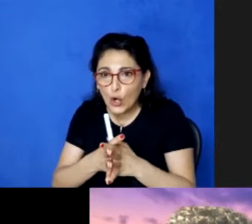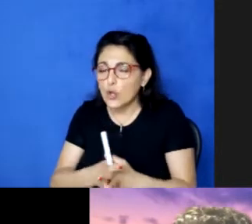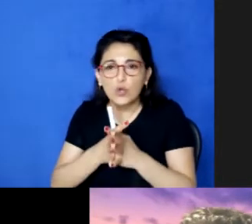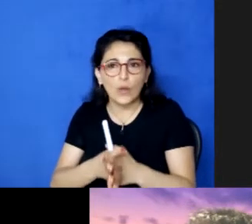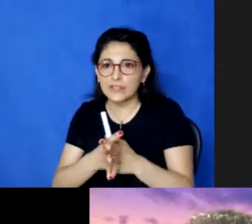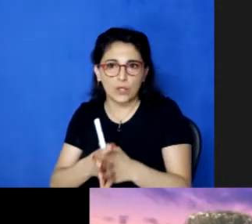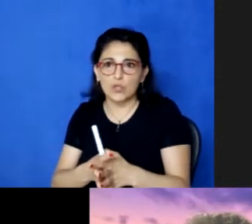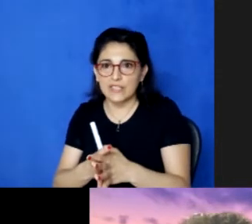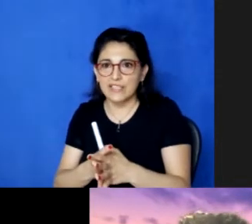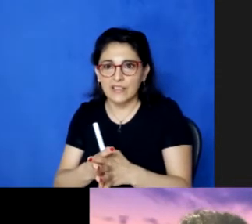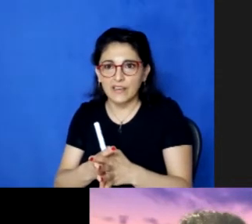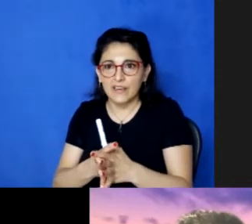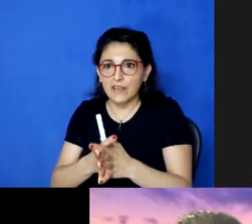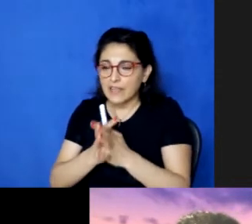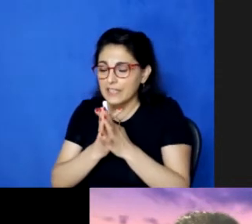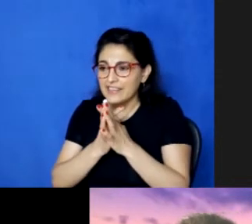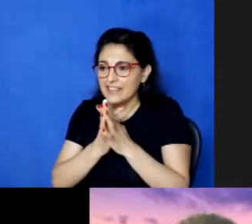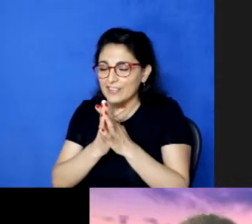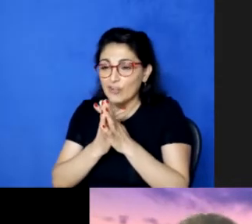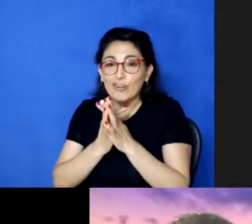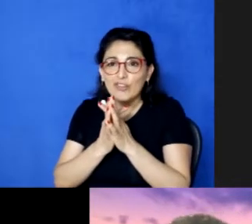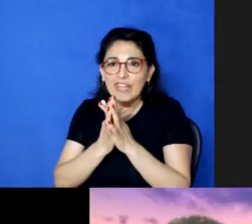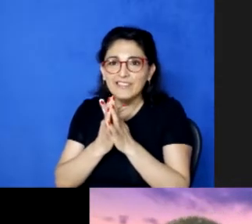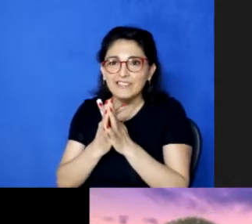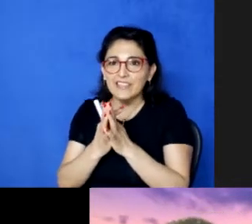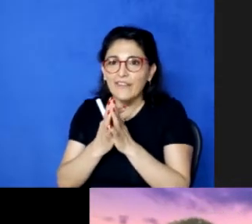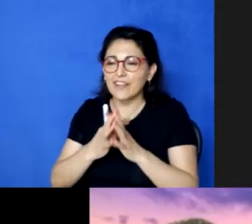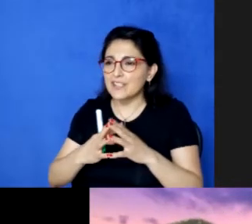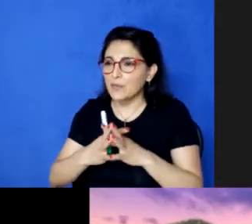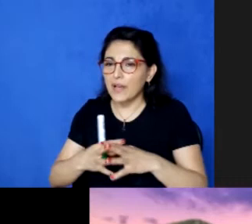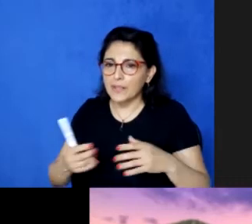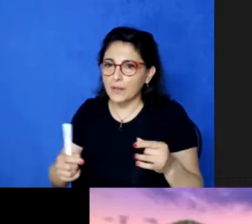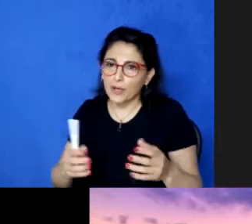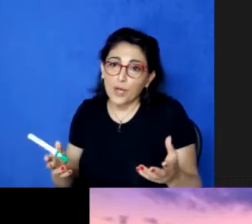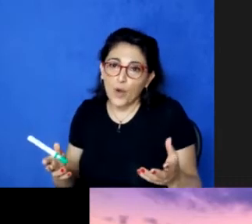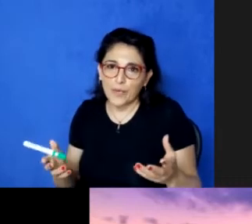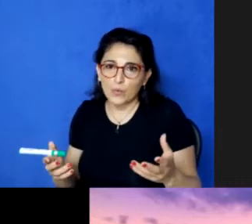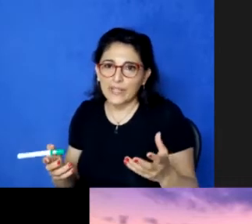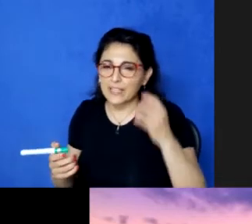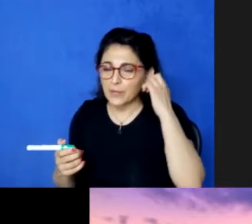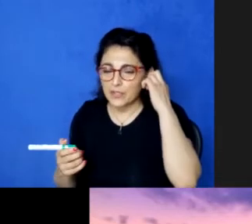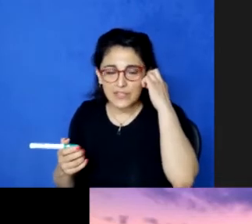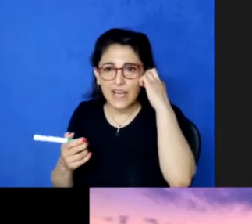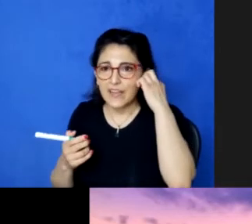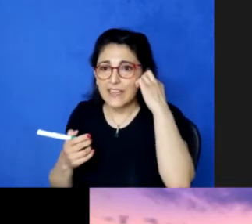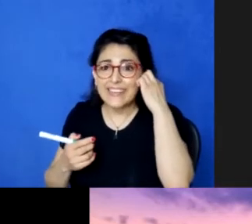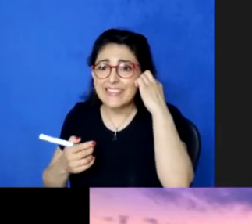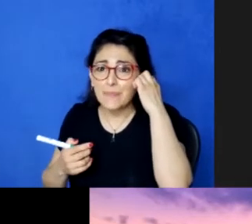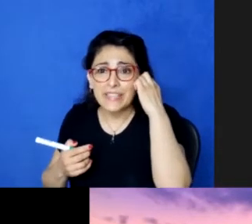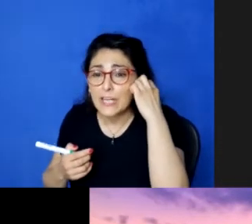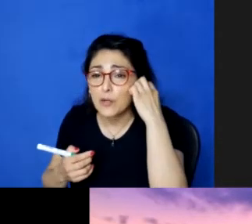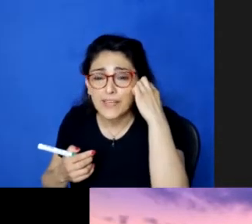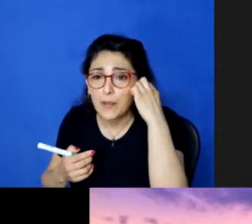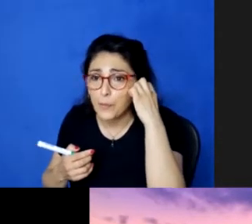conozco, nunca te escuché así. Y todos los días trataba disimuladamente de por lo menos preguntarte, porque yo decía, ¿y